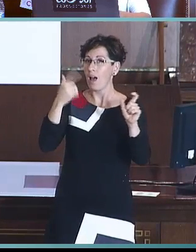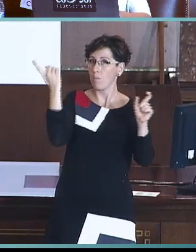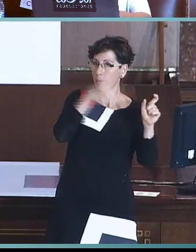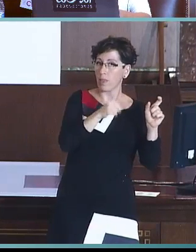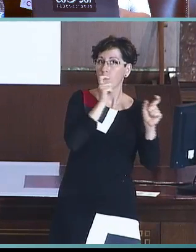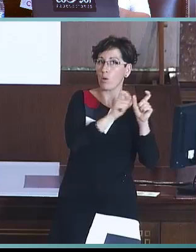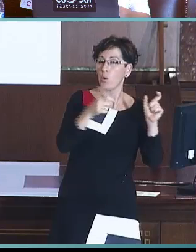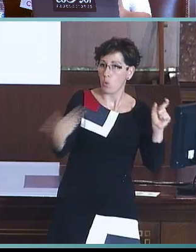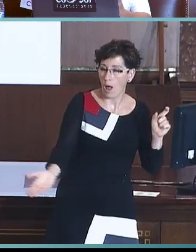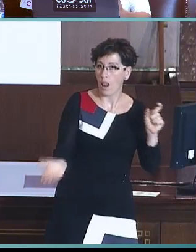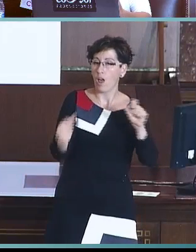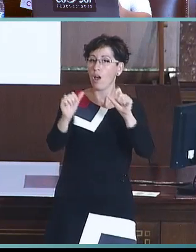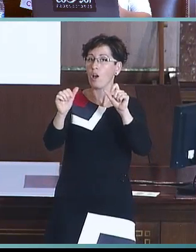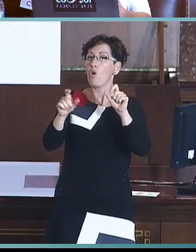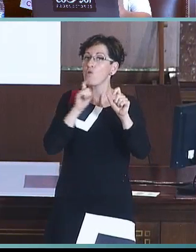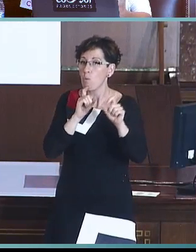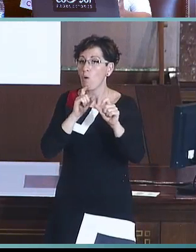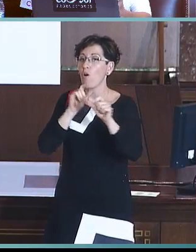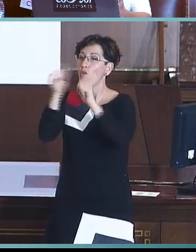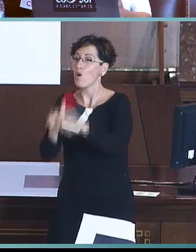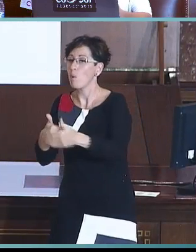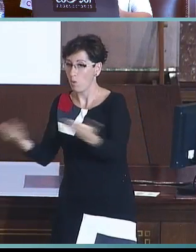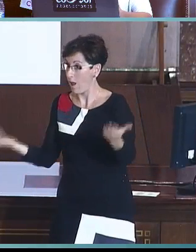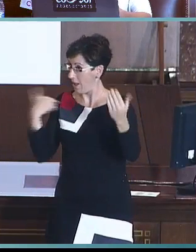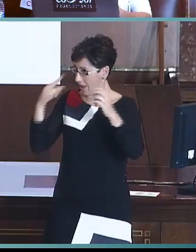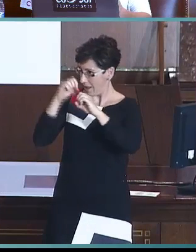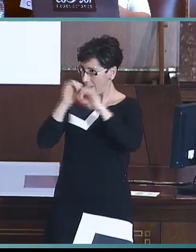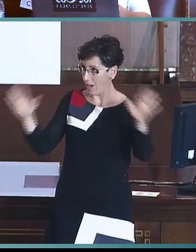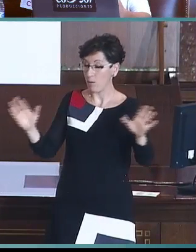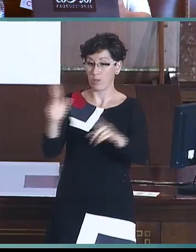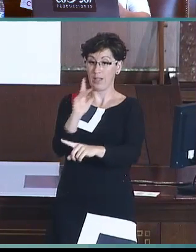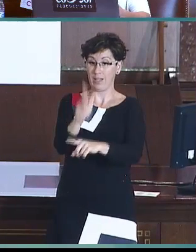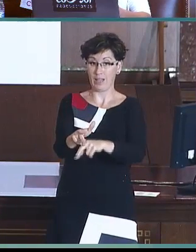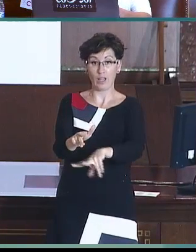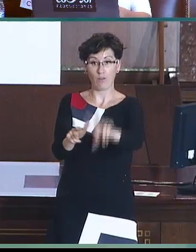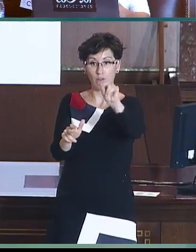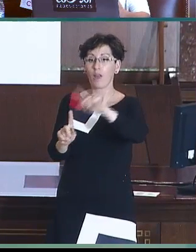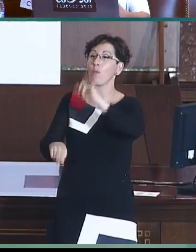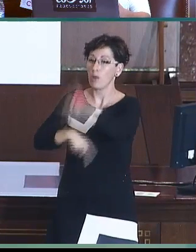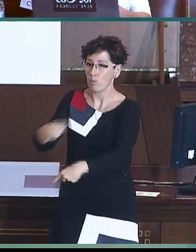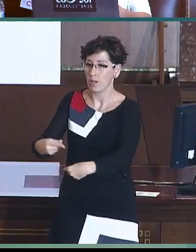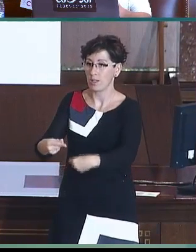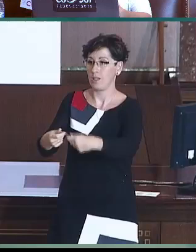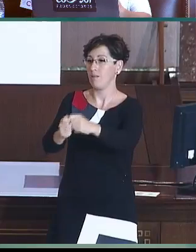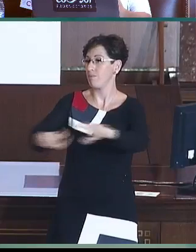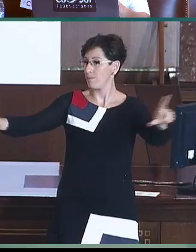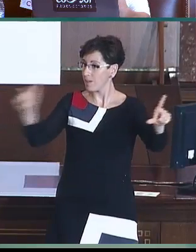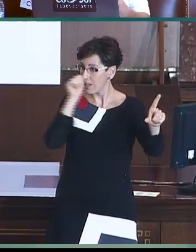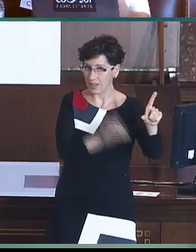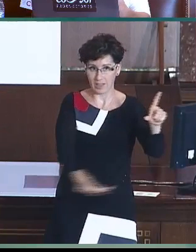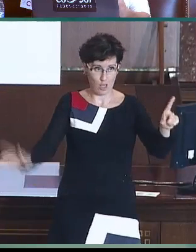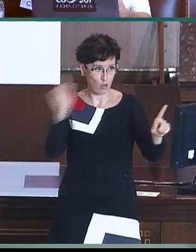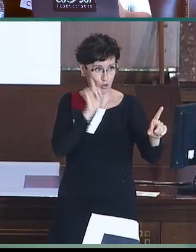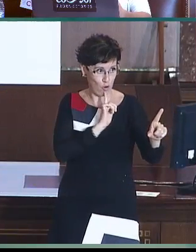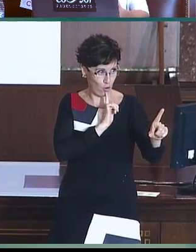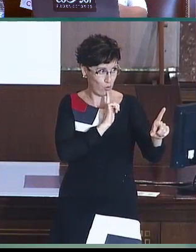y en qué formato. Lo siguiente será hacer ese vídeo y pasarlo a un grupo de niños sordos y después, una vez hecho